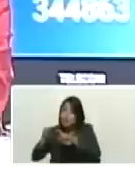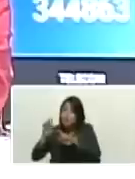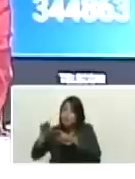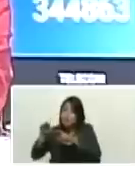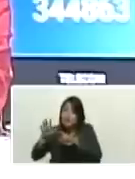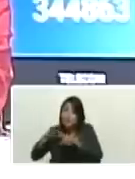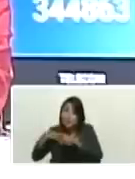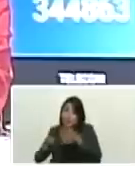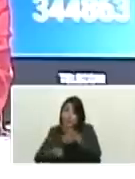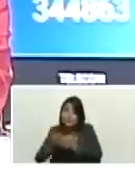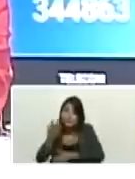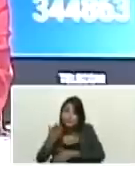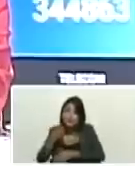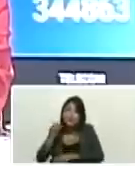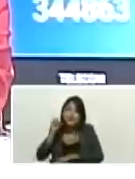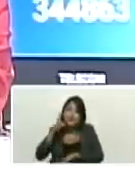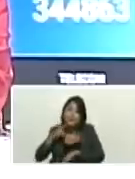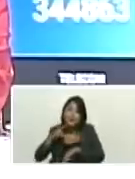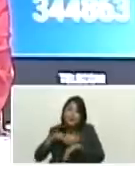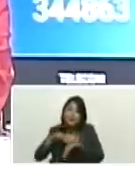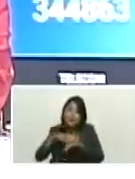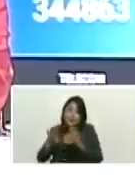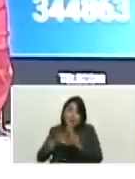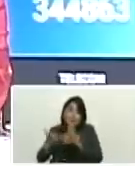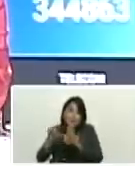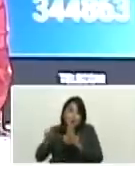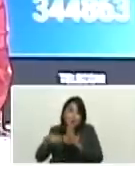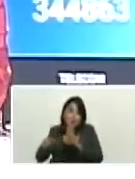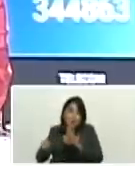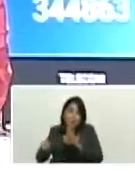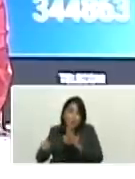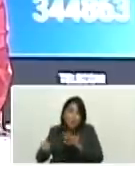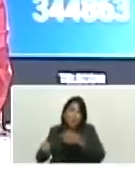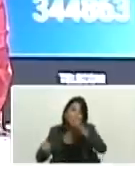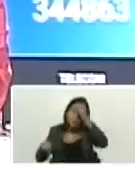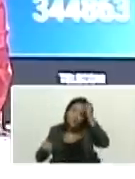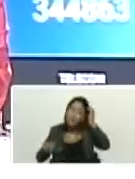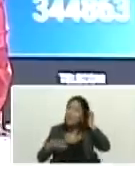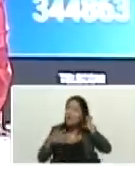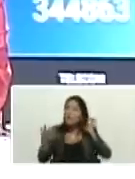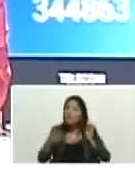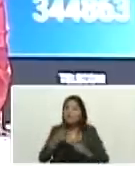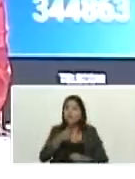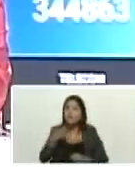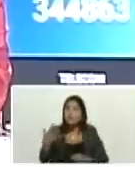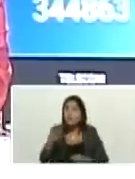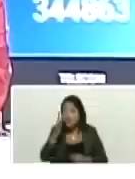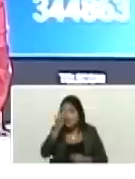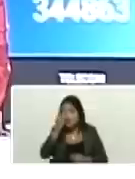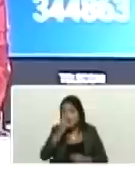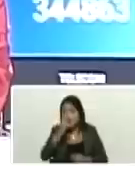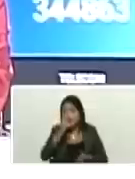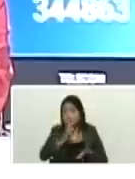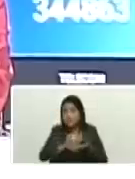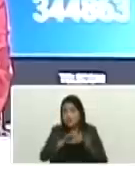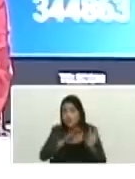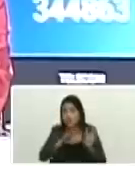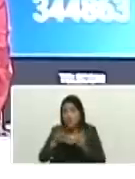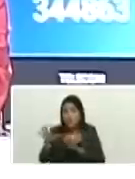Constituyente para refundar la República. Y ese referéndum se hizo el 25 de abril del año 99 y